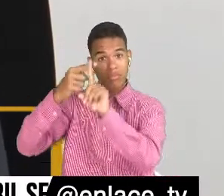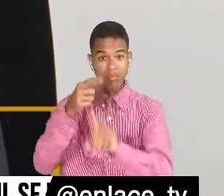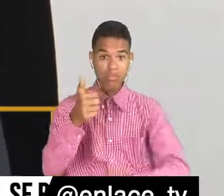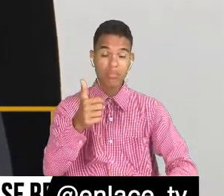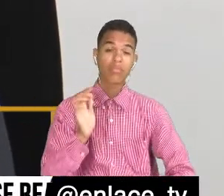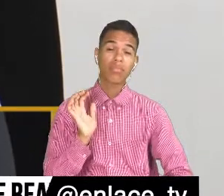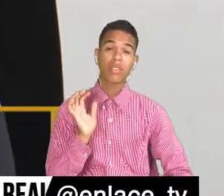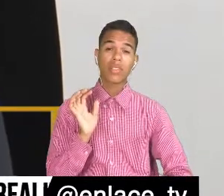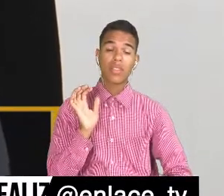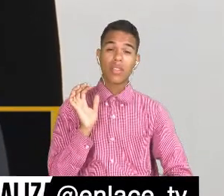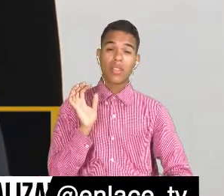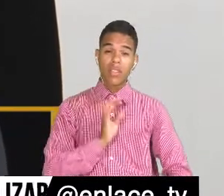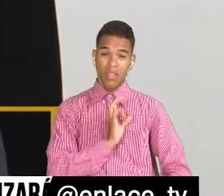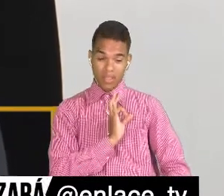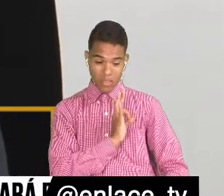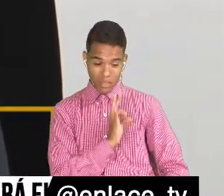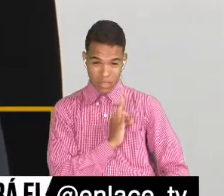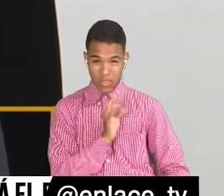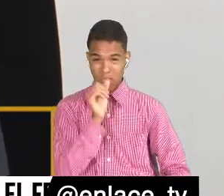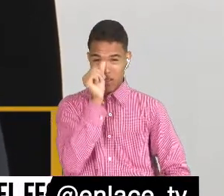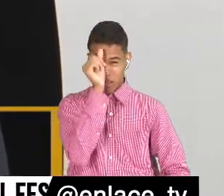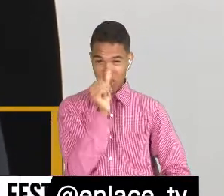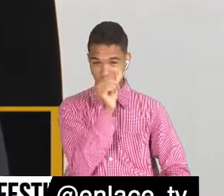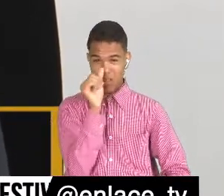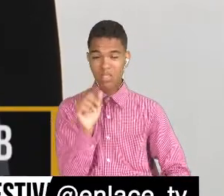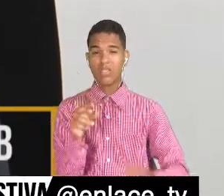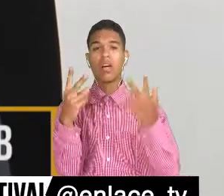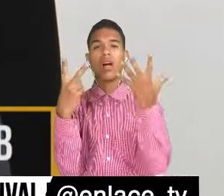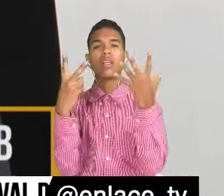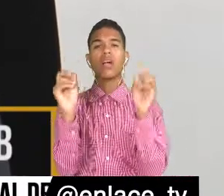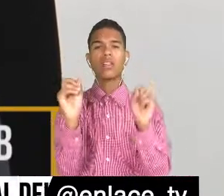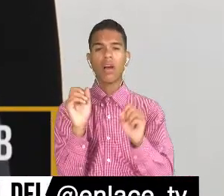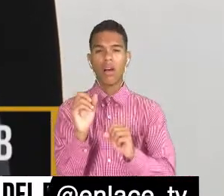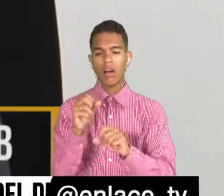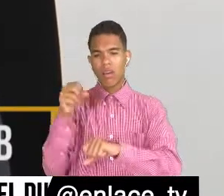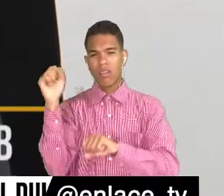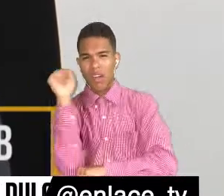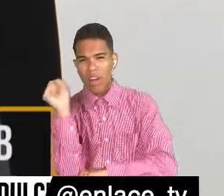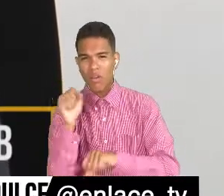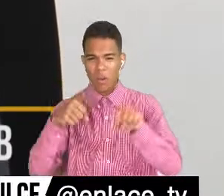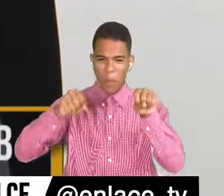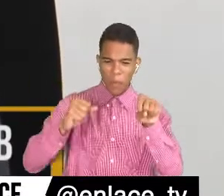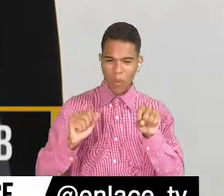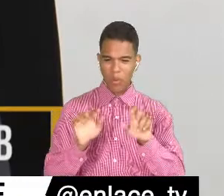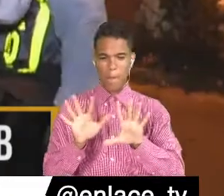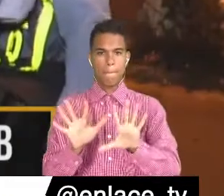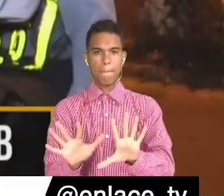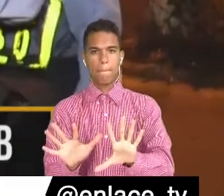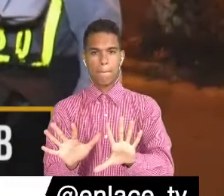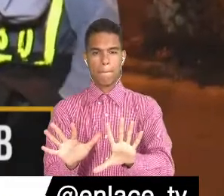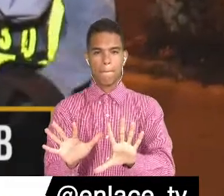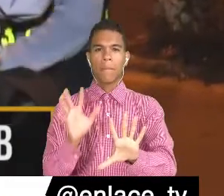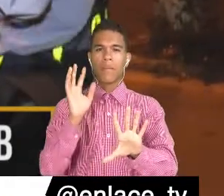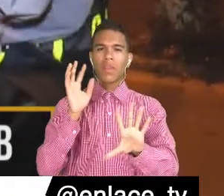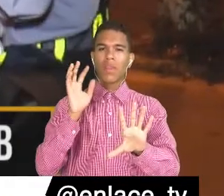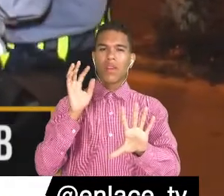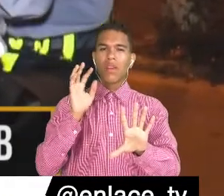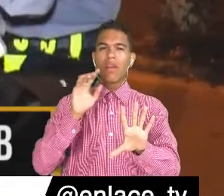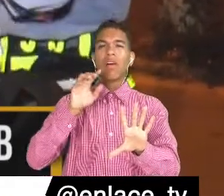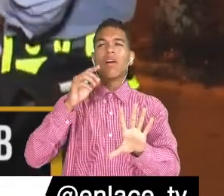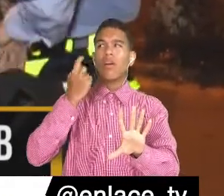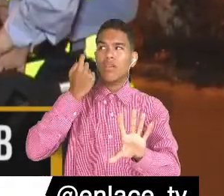desde el inicio de ella con 70 vehículos inmovilizados más o menos y ahorita pues el último fin de semana fueron 15